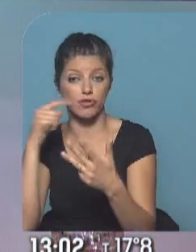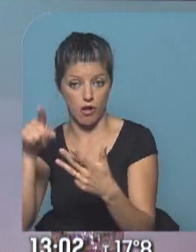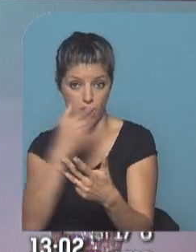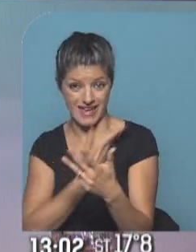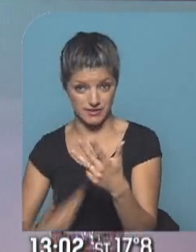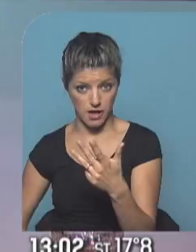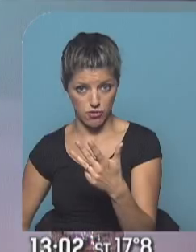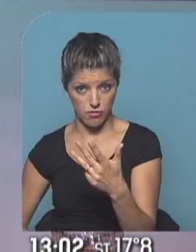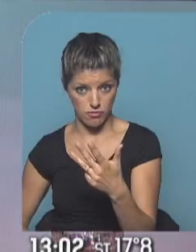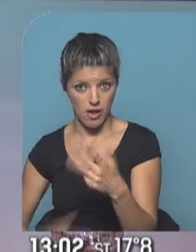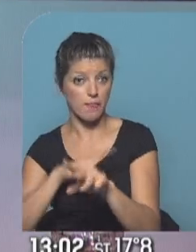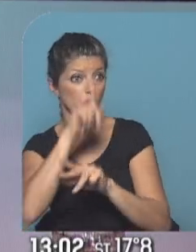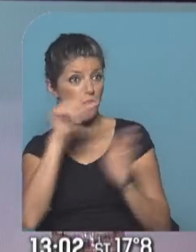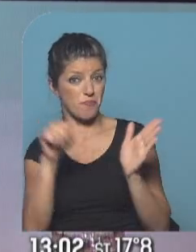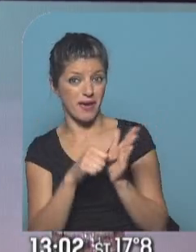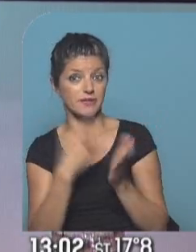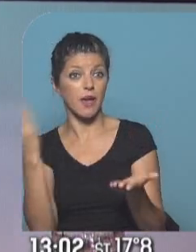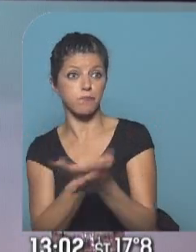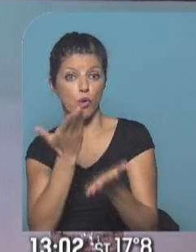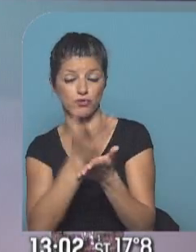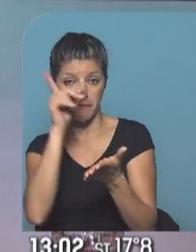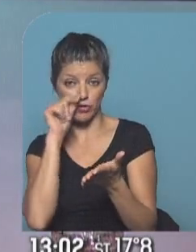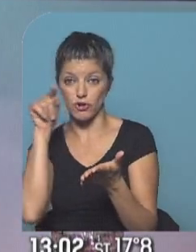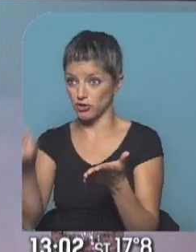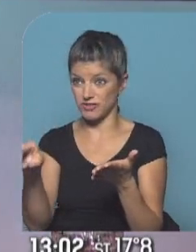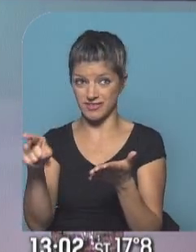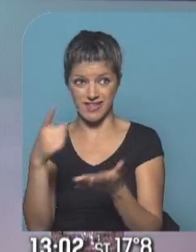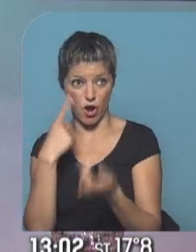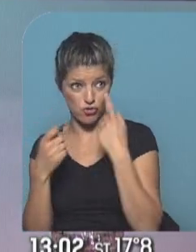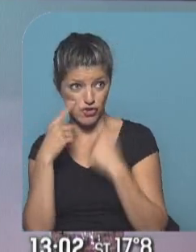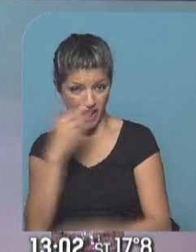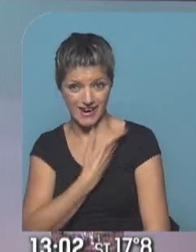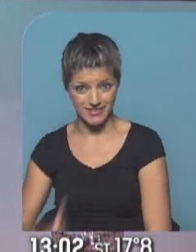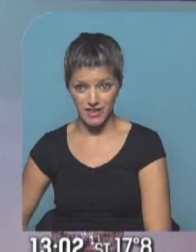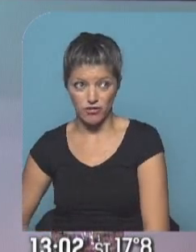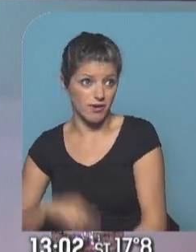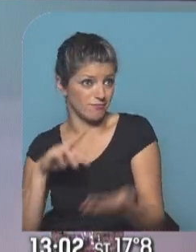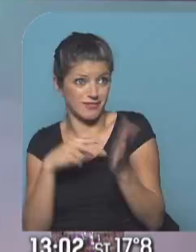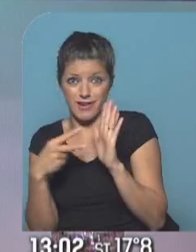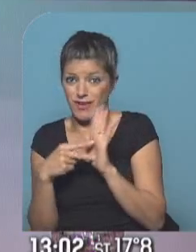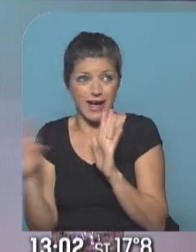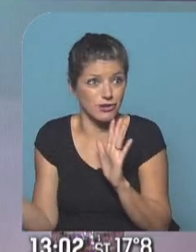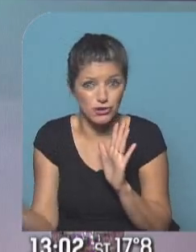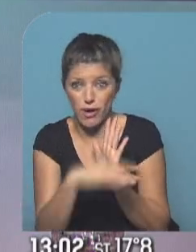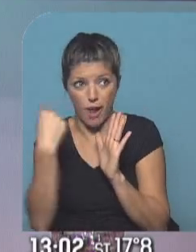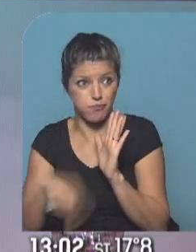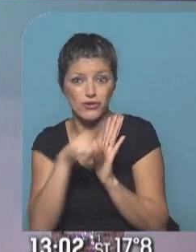donde, justamente por ser un país petrolero, el control del Estado implica el control de casi todo, de los recursos, de los recursos,